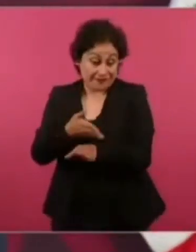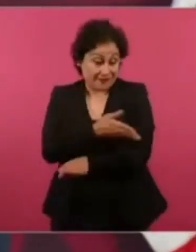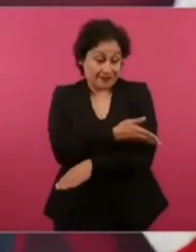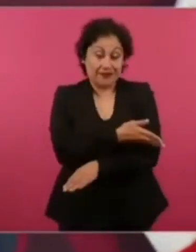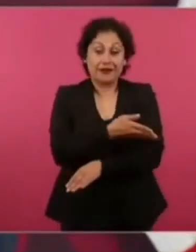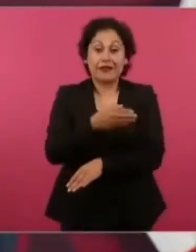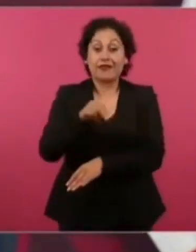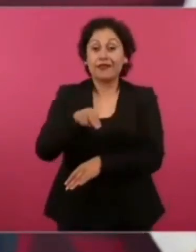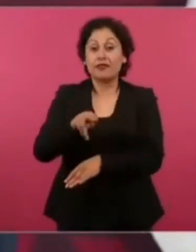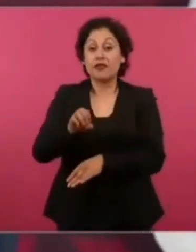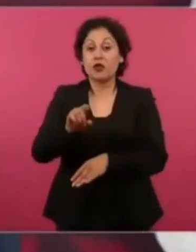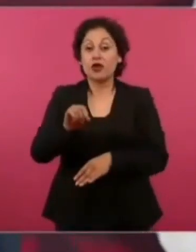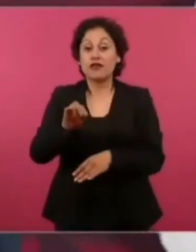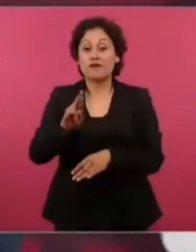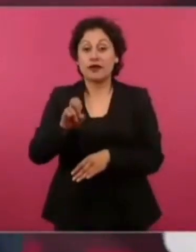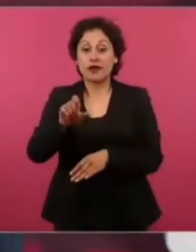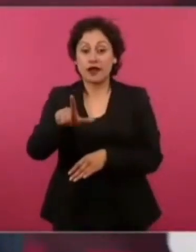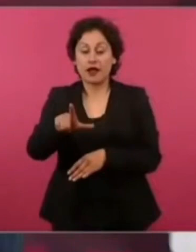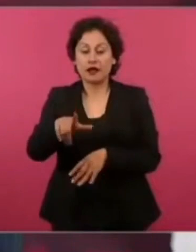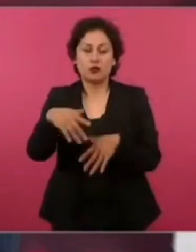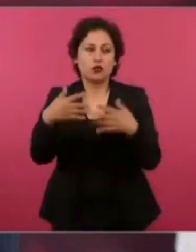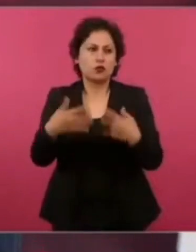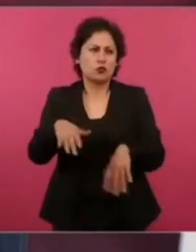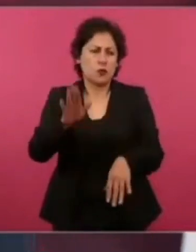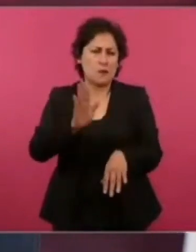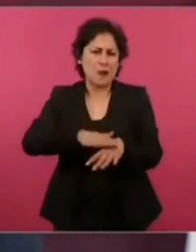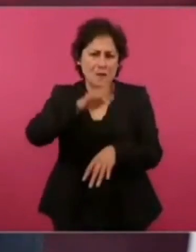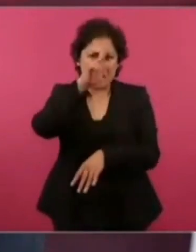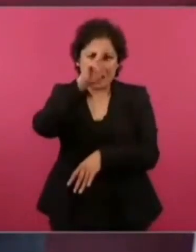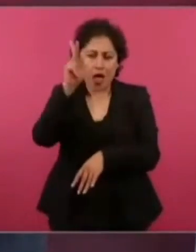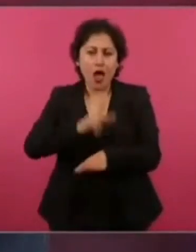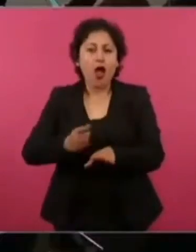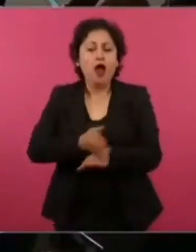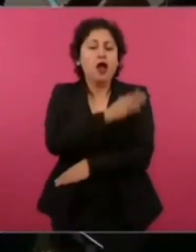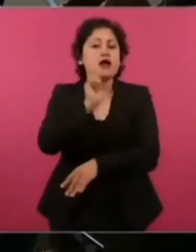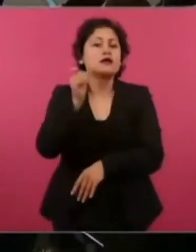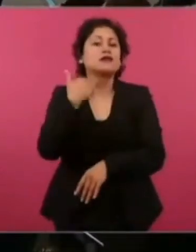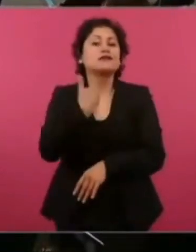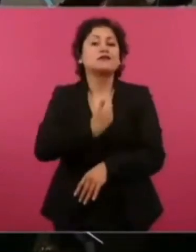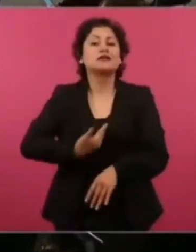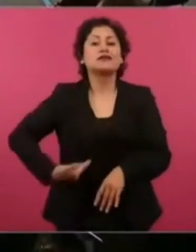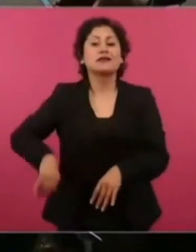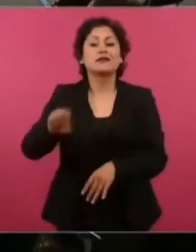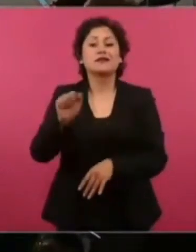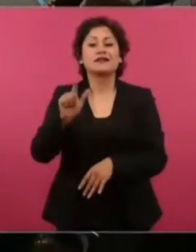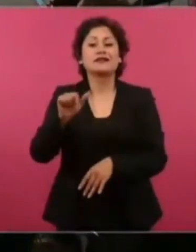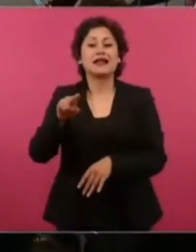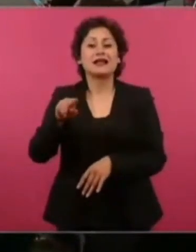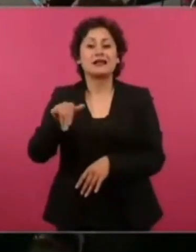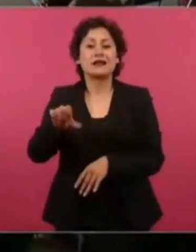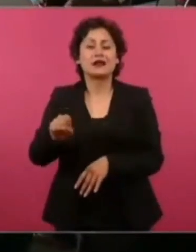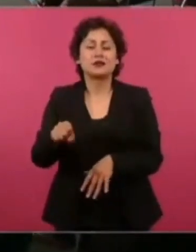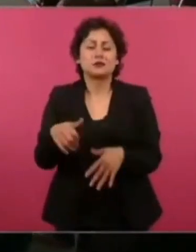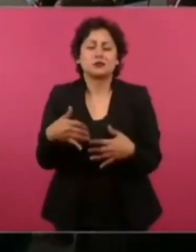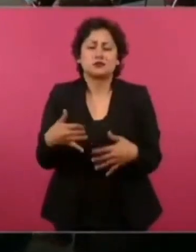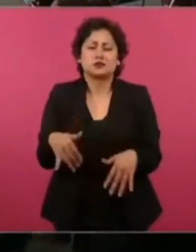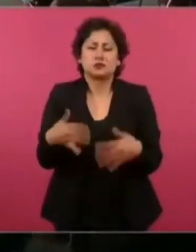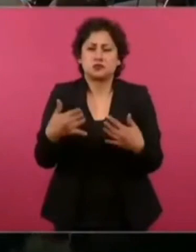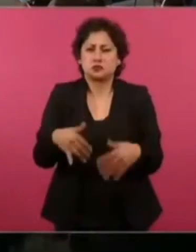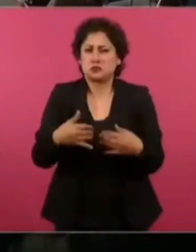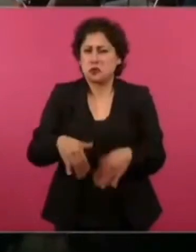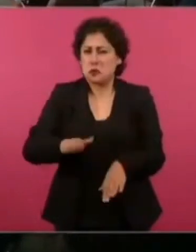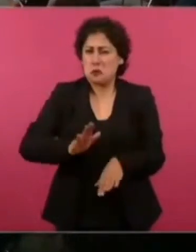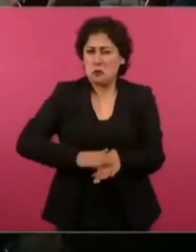especial durante el gobierno de Salinas de Gortari. Cuando más bienes entregaron